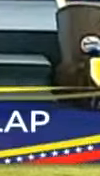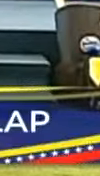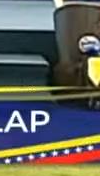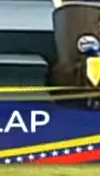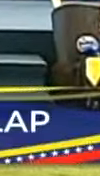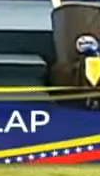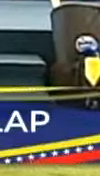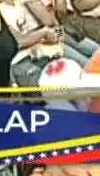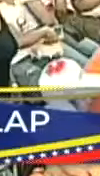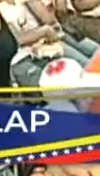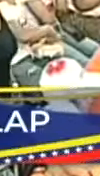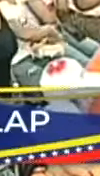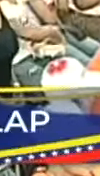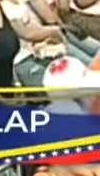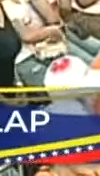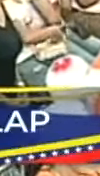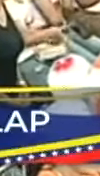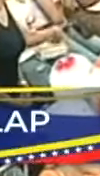a la oligarquía!